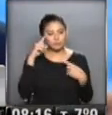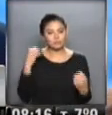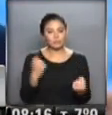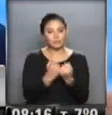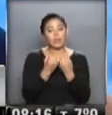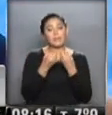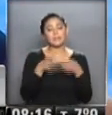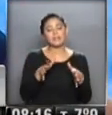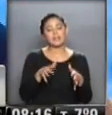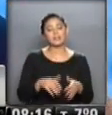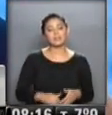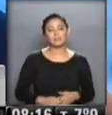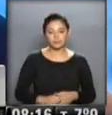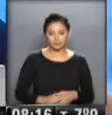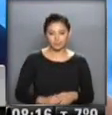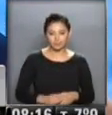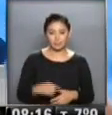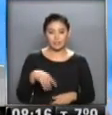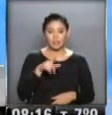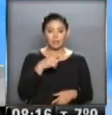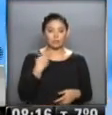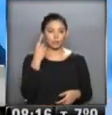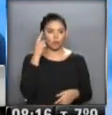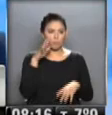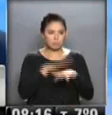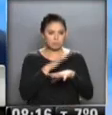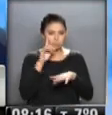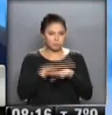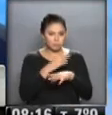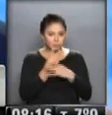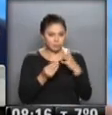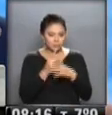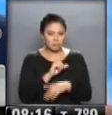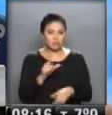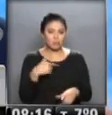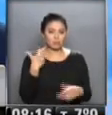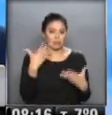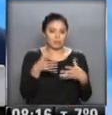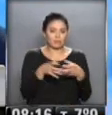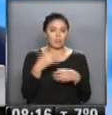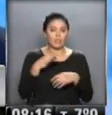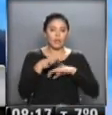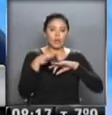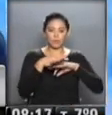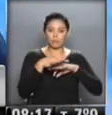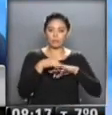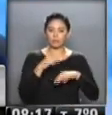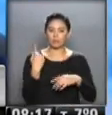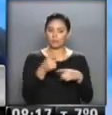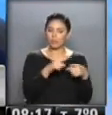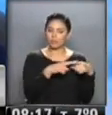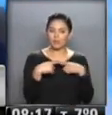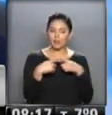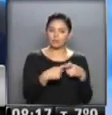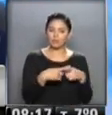y arrancamos. Y bueno, si evidentemente tan equivocados no estamos, que nos acompañaron y hoy que hay que cumplir con eso. No obstante, tenemos una excelente relación con